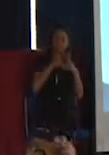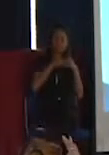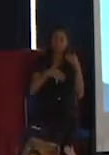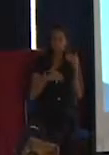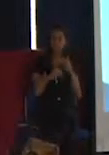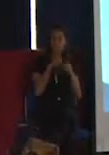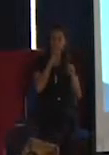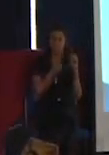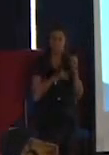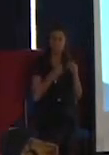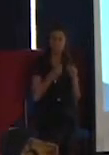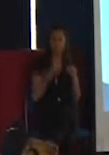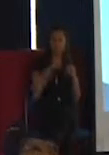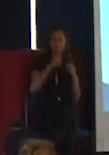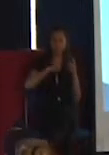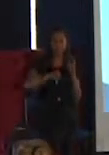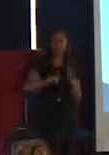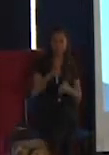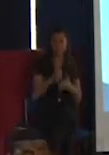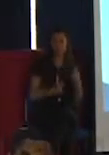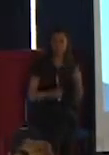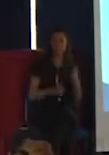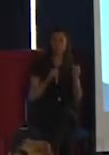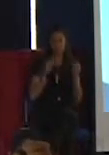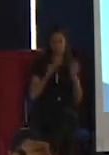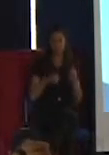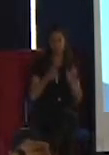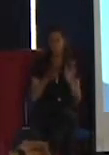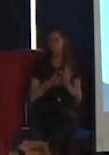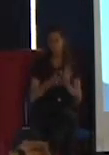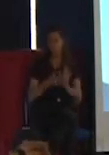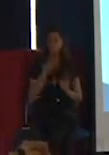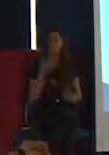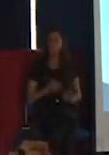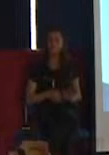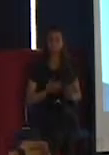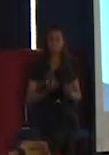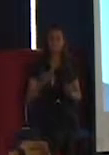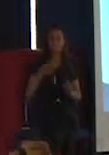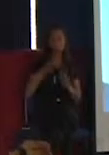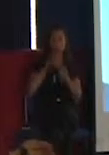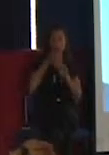cada uno de estos derechos, en especial el derecho al trabajo.